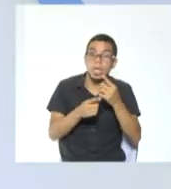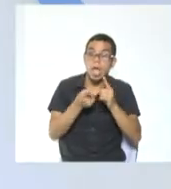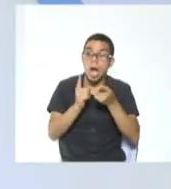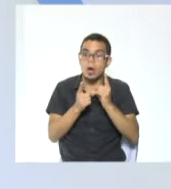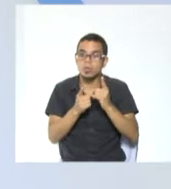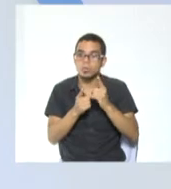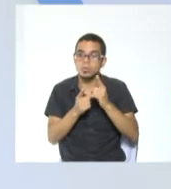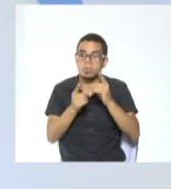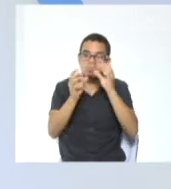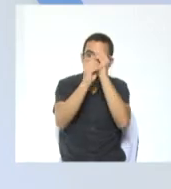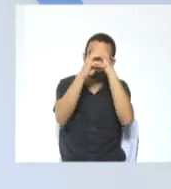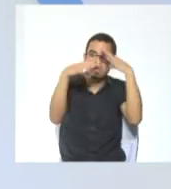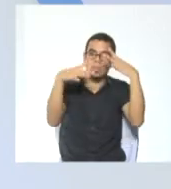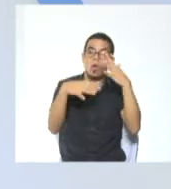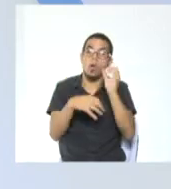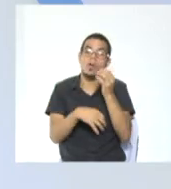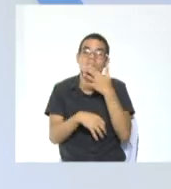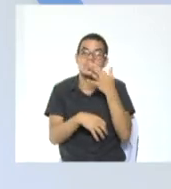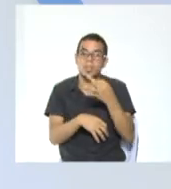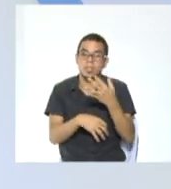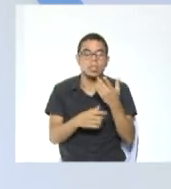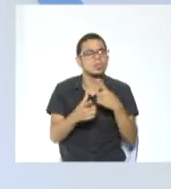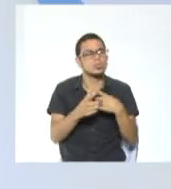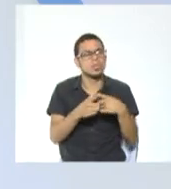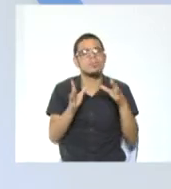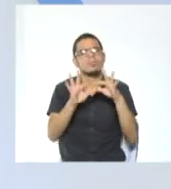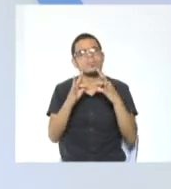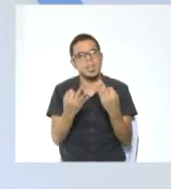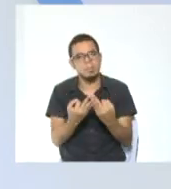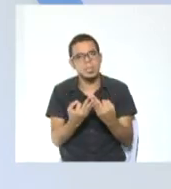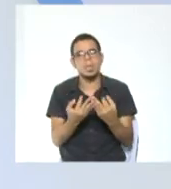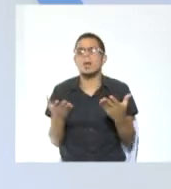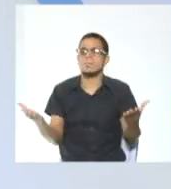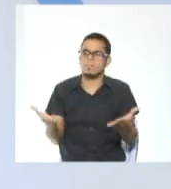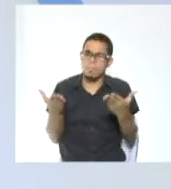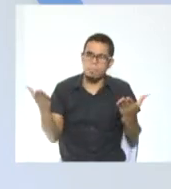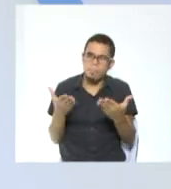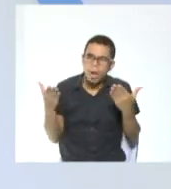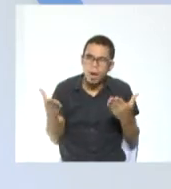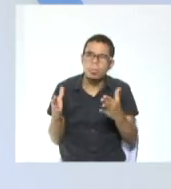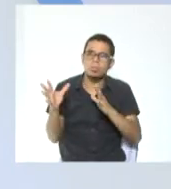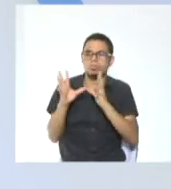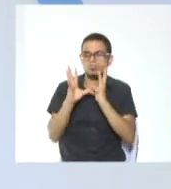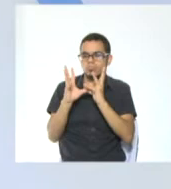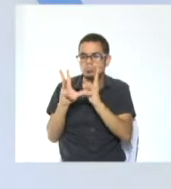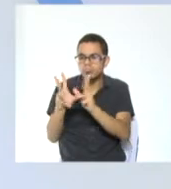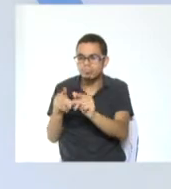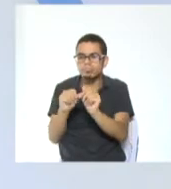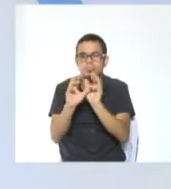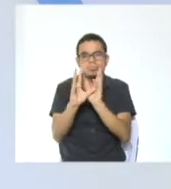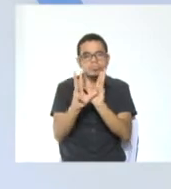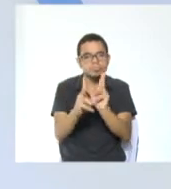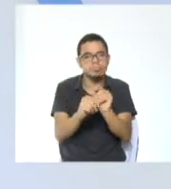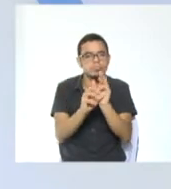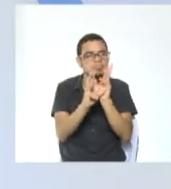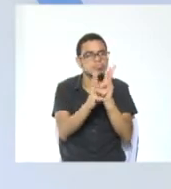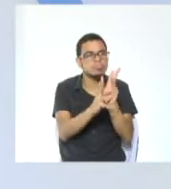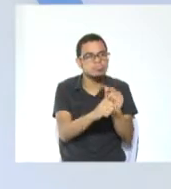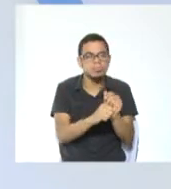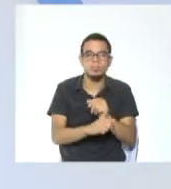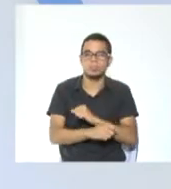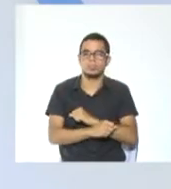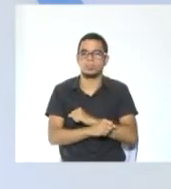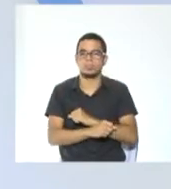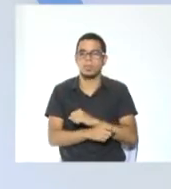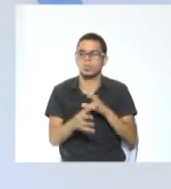Entonces invitamos a la familia, vamos a leer, vamos a integrarnos en la leer diferentes mitos, leyendas. ¿Por qué no también ustedes